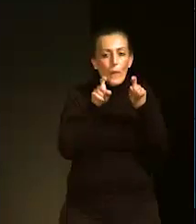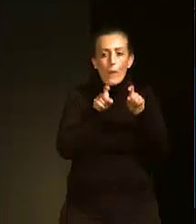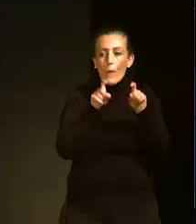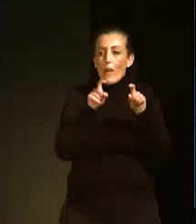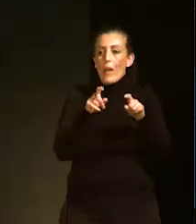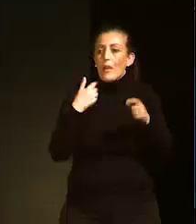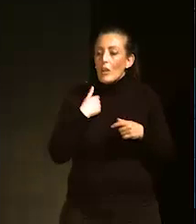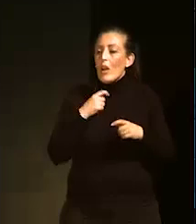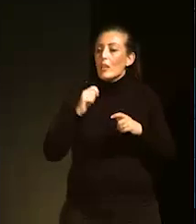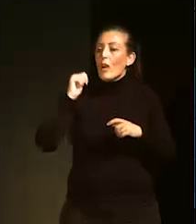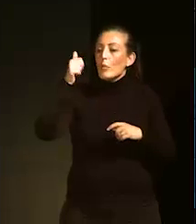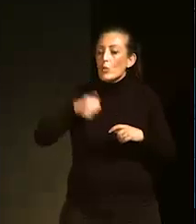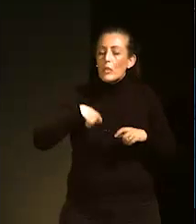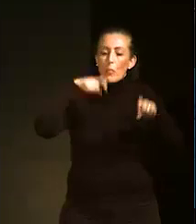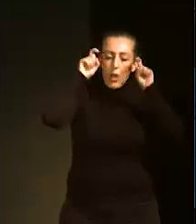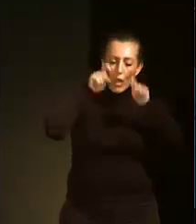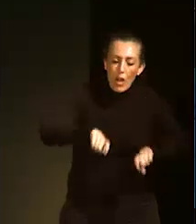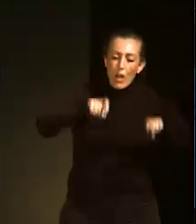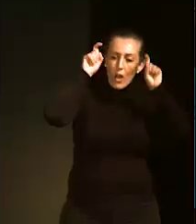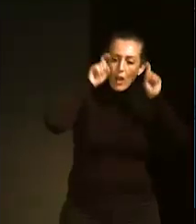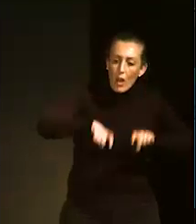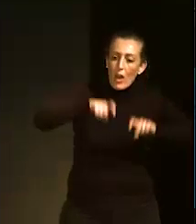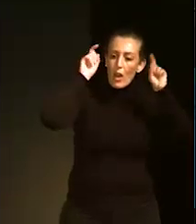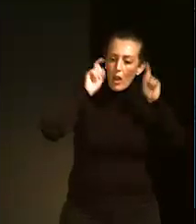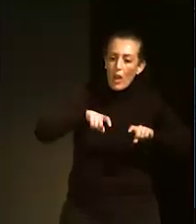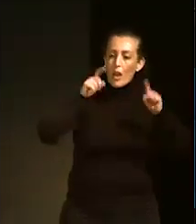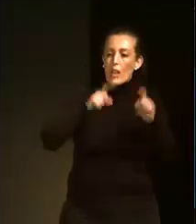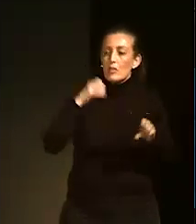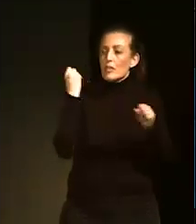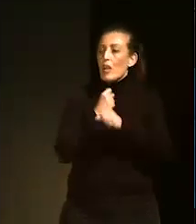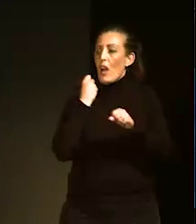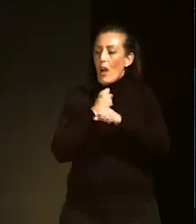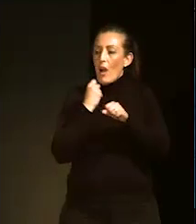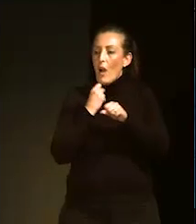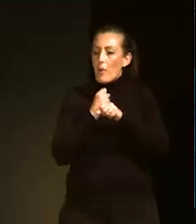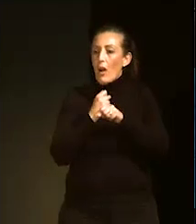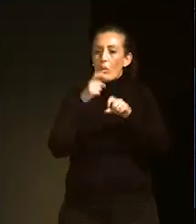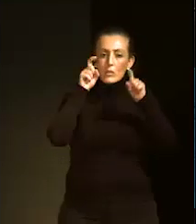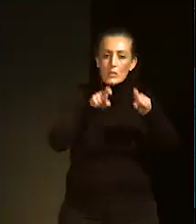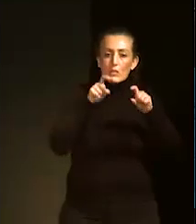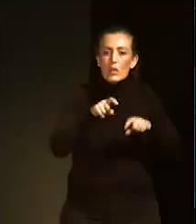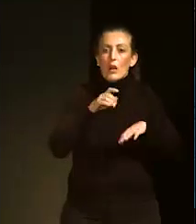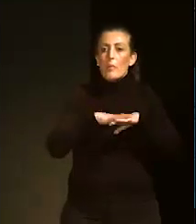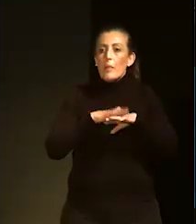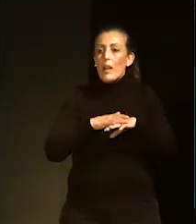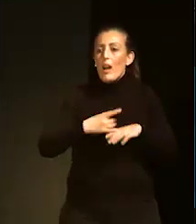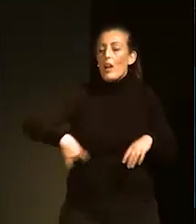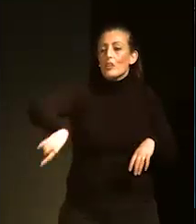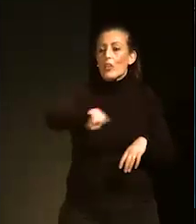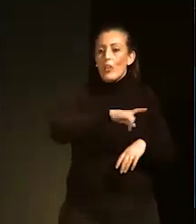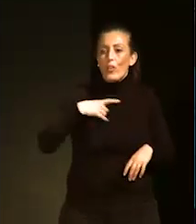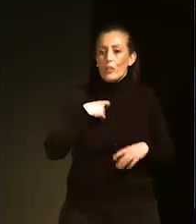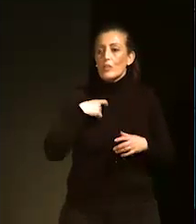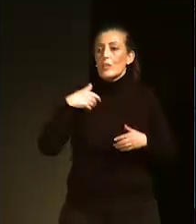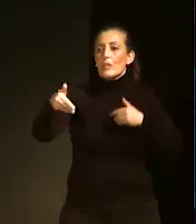largo facilitando y haciendo un arduo trabajo de gestión y de producción que ha